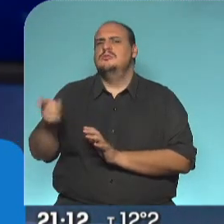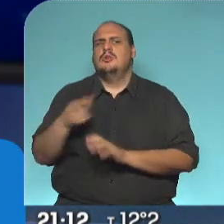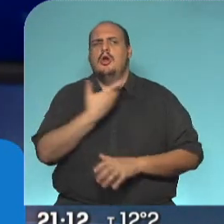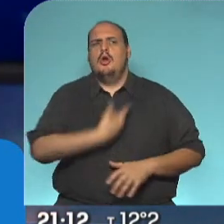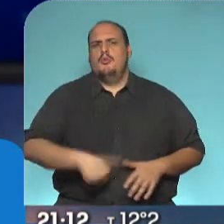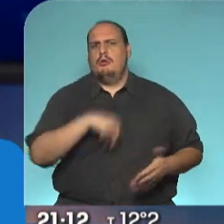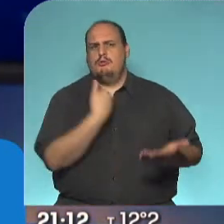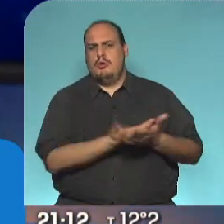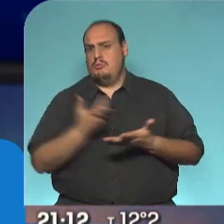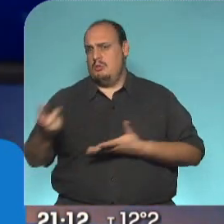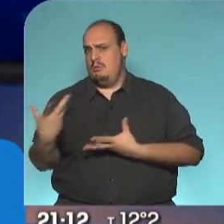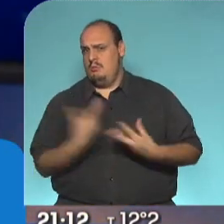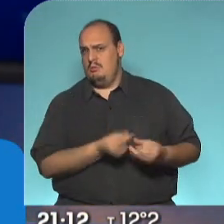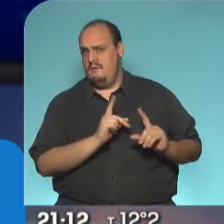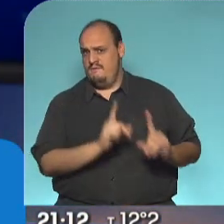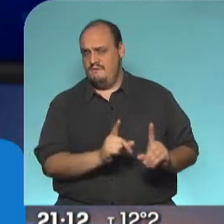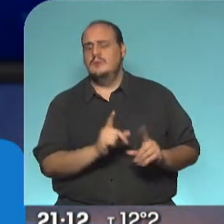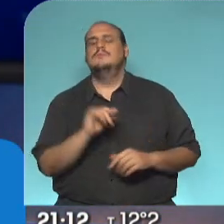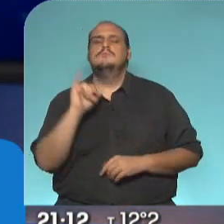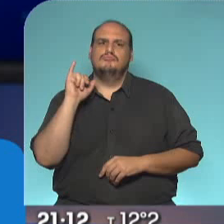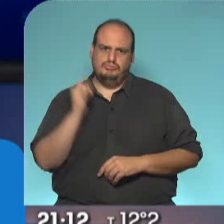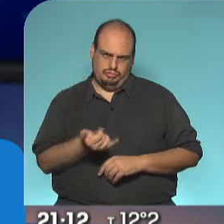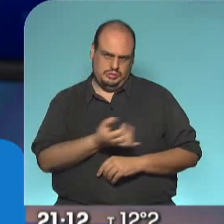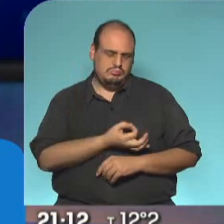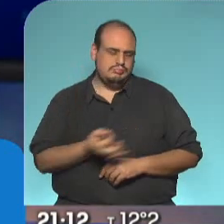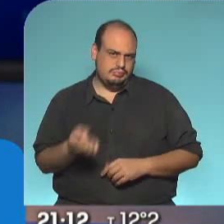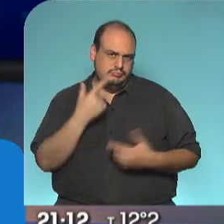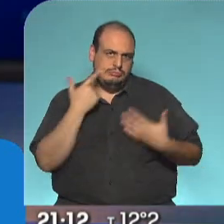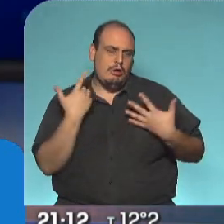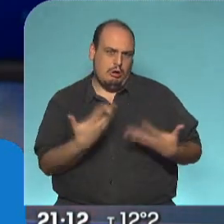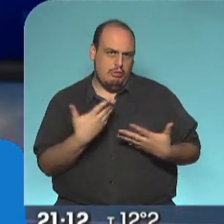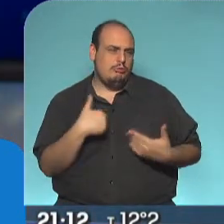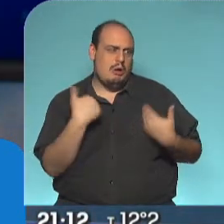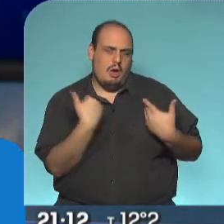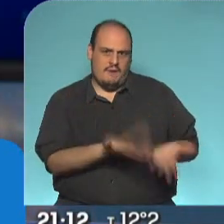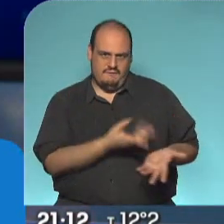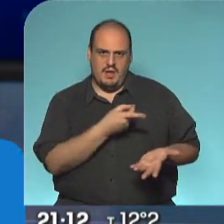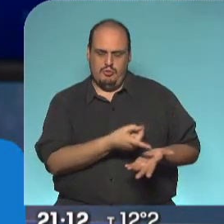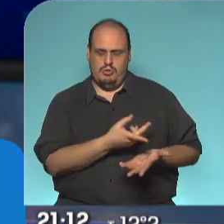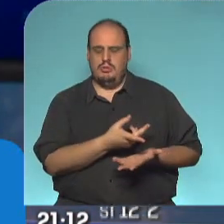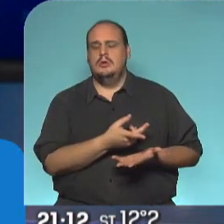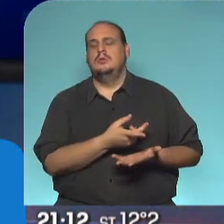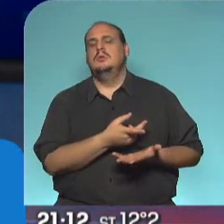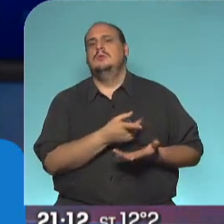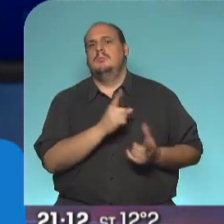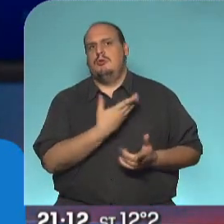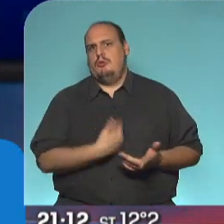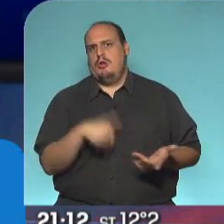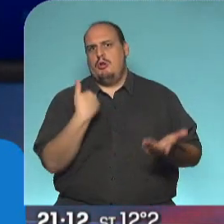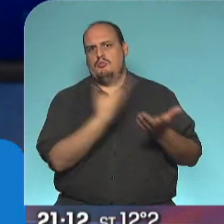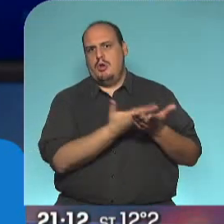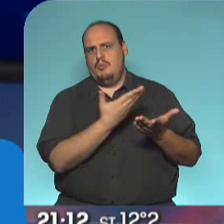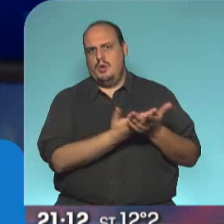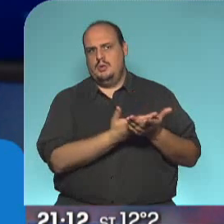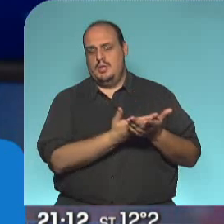este sentido? Y fueron muy claros, muy categóricos en que, por supuesto, se apoya, como ya lo manifestaron, la propuesta del gobierno, pero no a